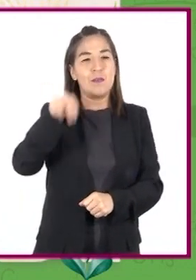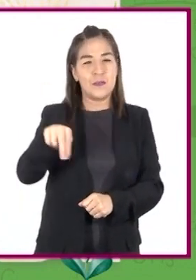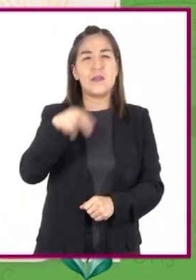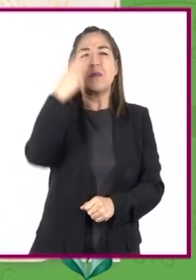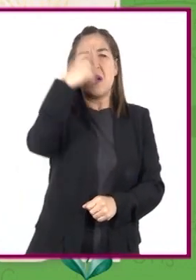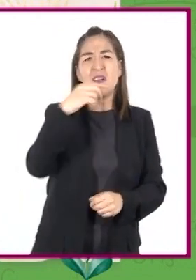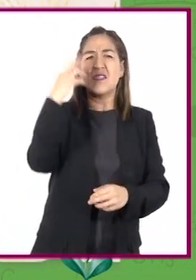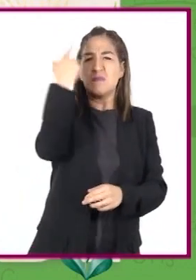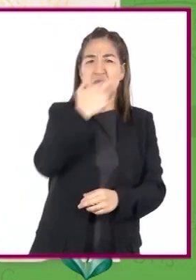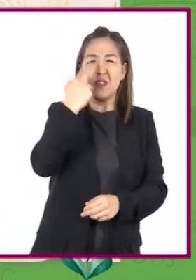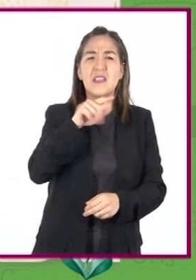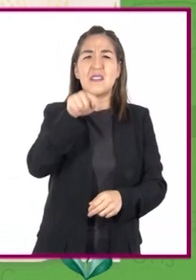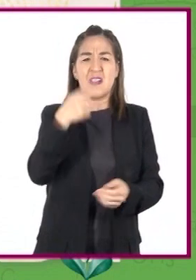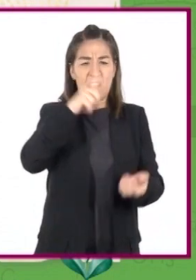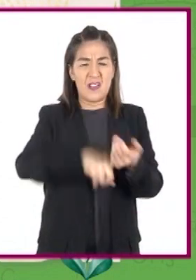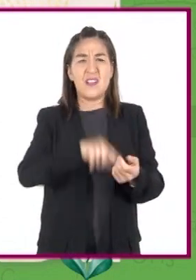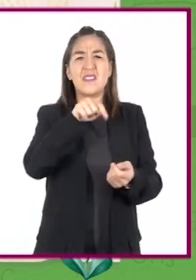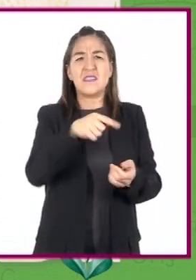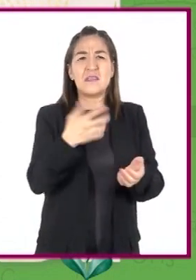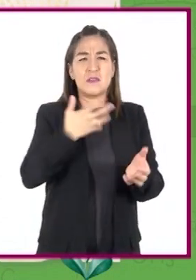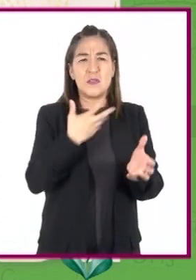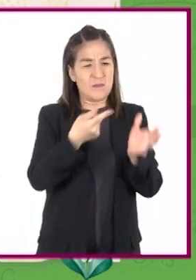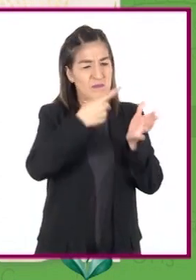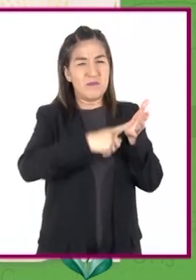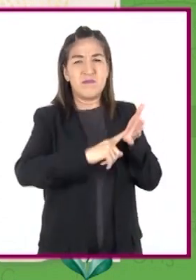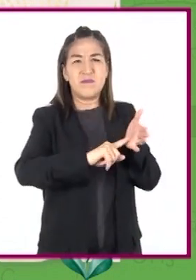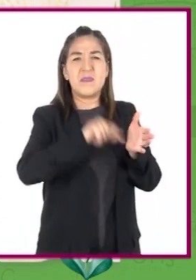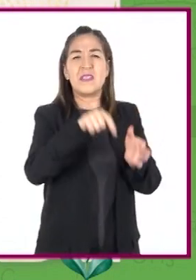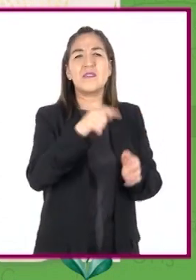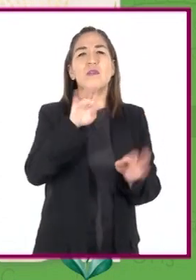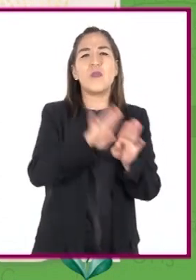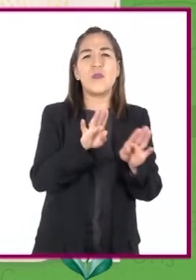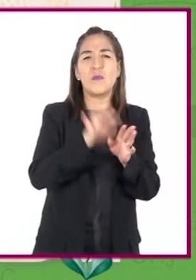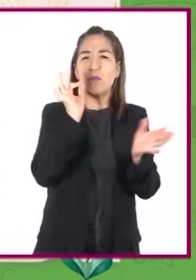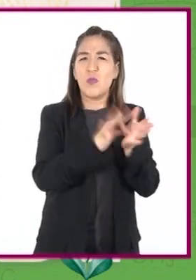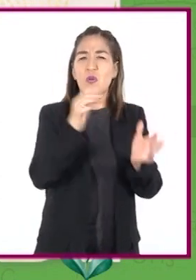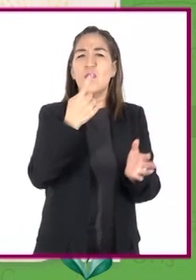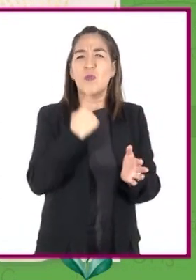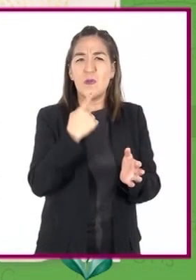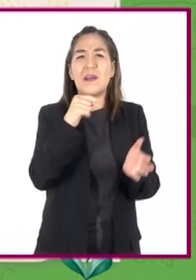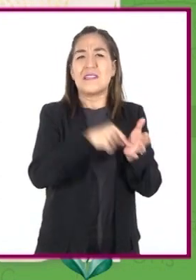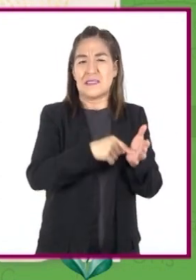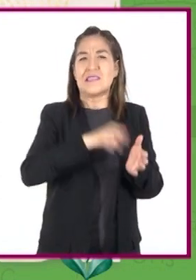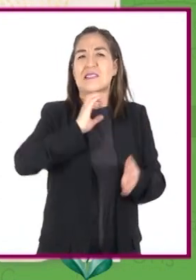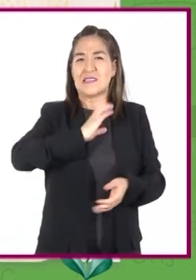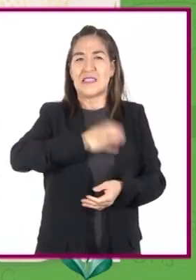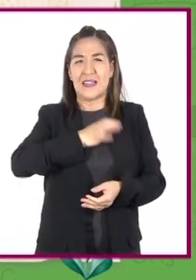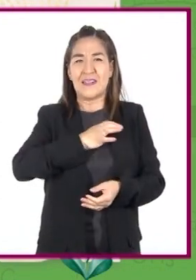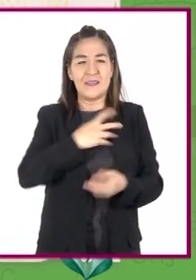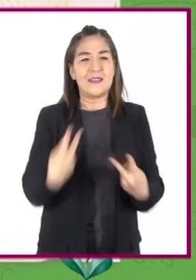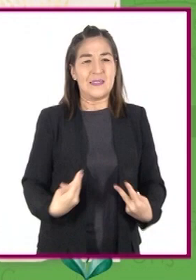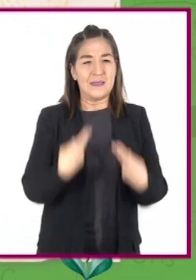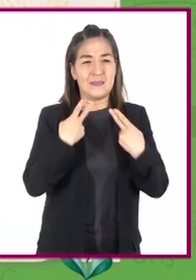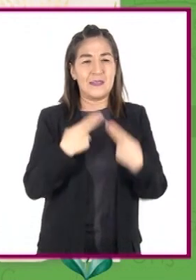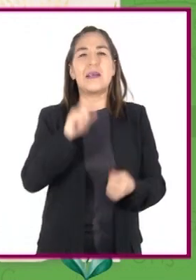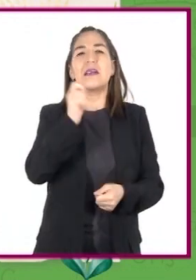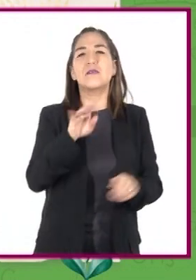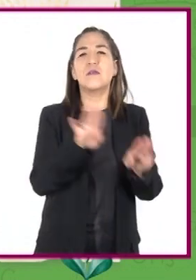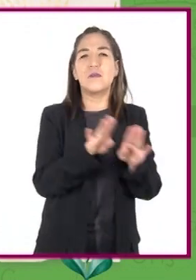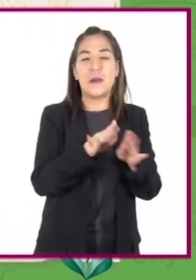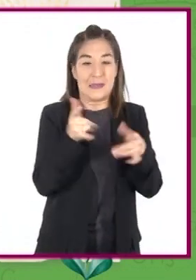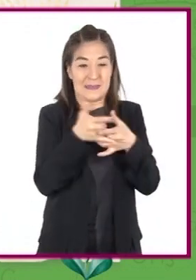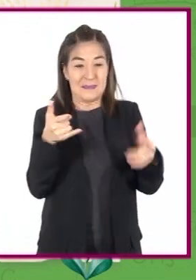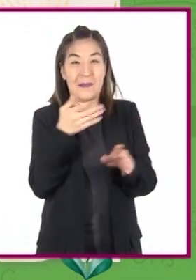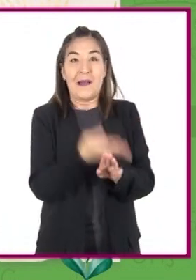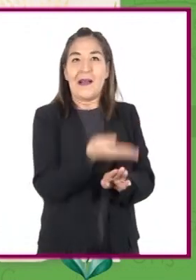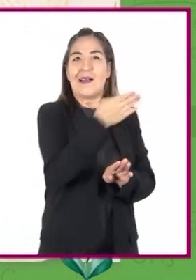rojo en el cuello de su matriz que resultó ser canceroso. O quizá, en realidad, la historia comenzó un poco